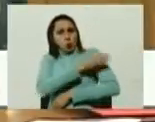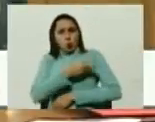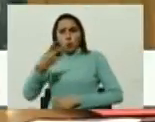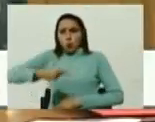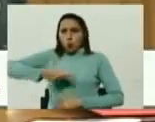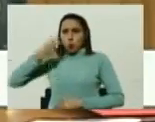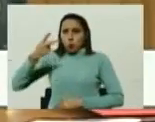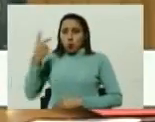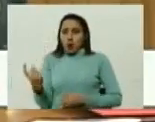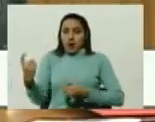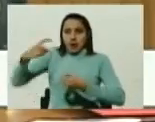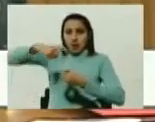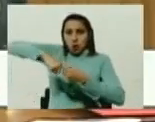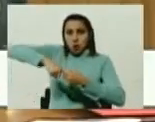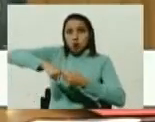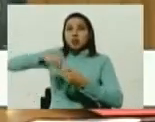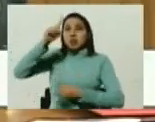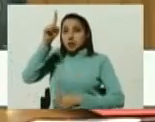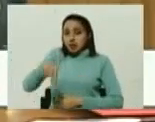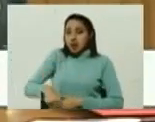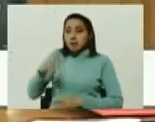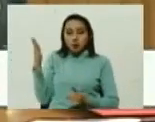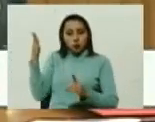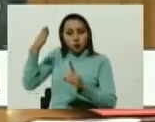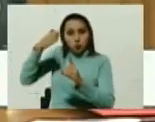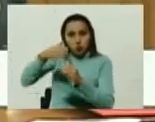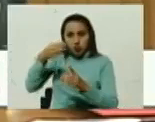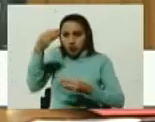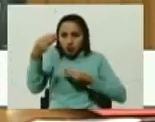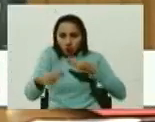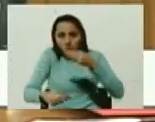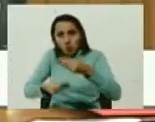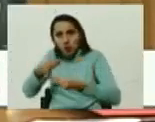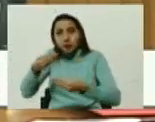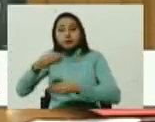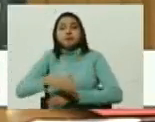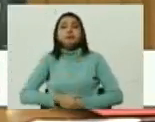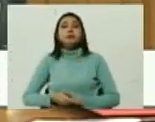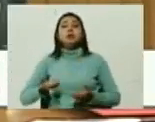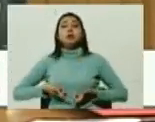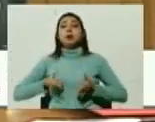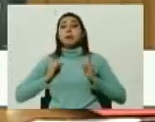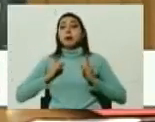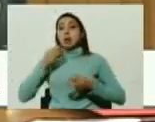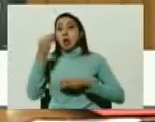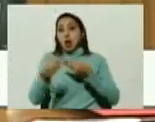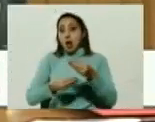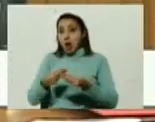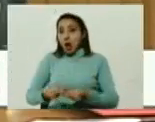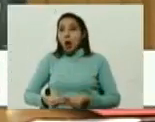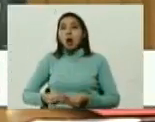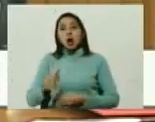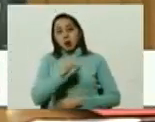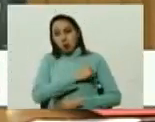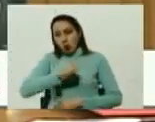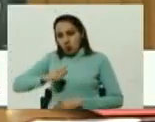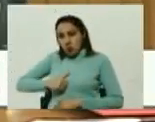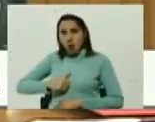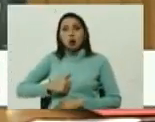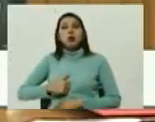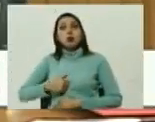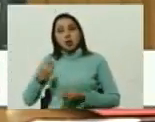inclusivas y con enfoque intergeneracional que permitan la autonomía e interacción